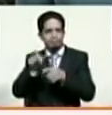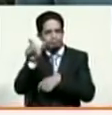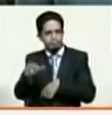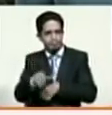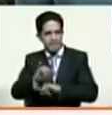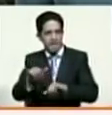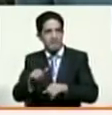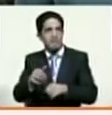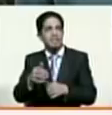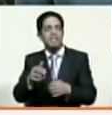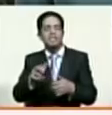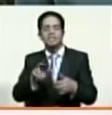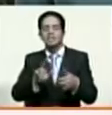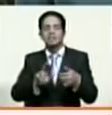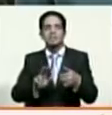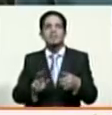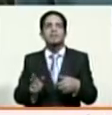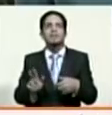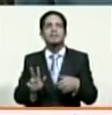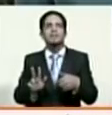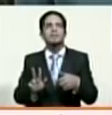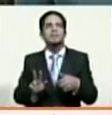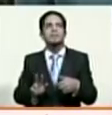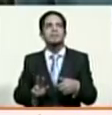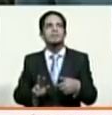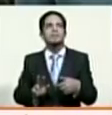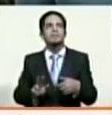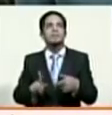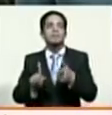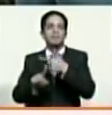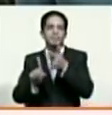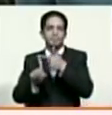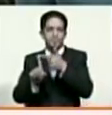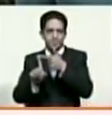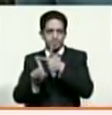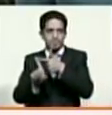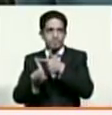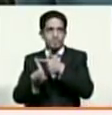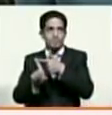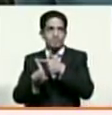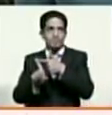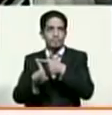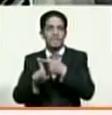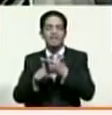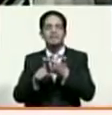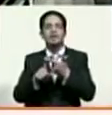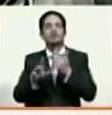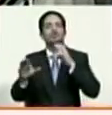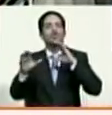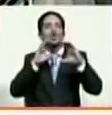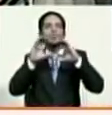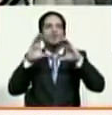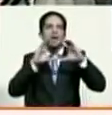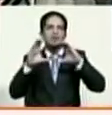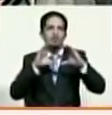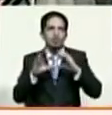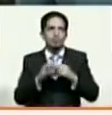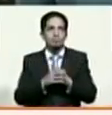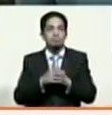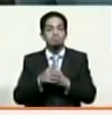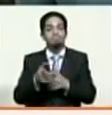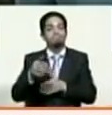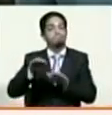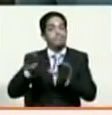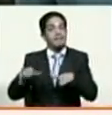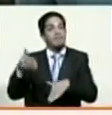la doctora Gabriela Jiménez, y finalmente la mesa número 7 de telecomunicación, esencial también